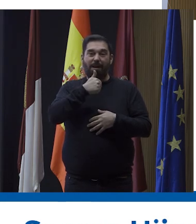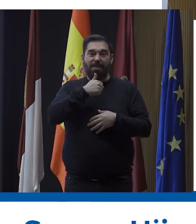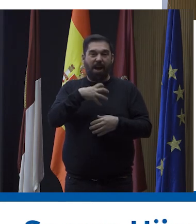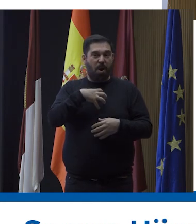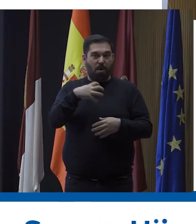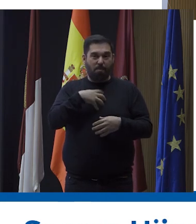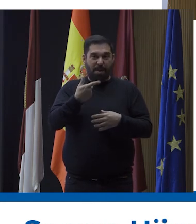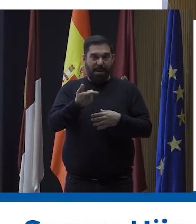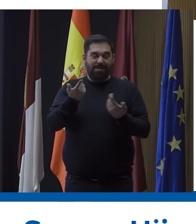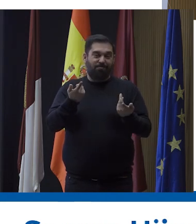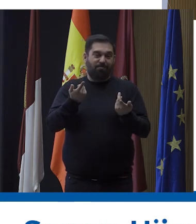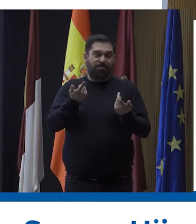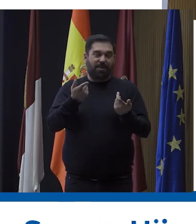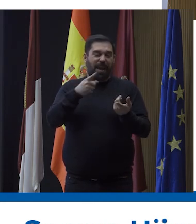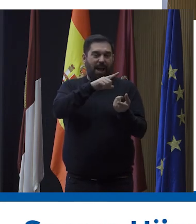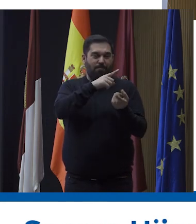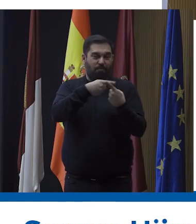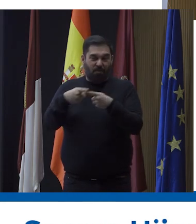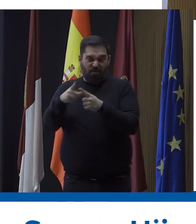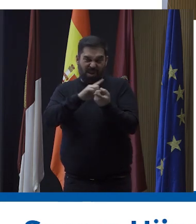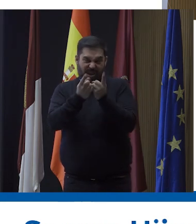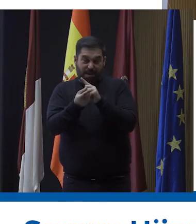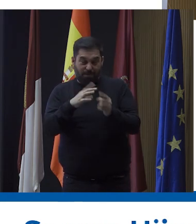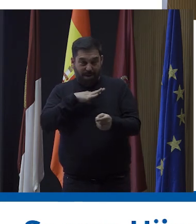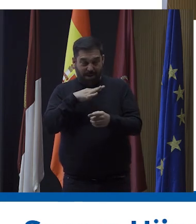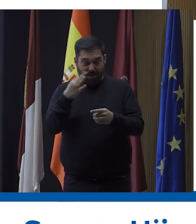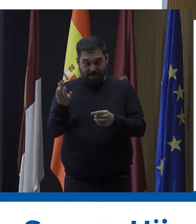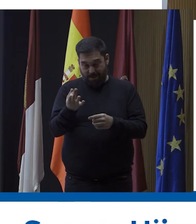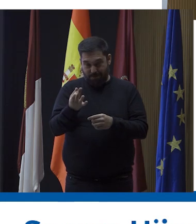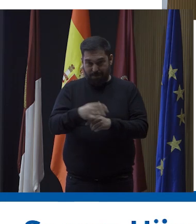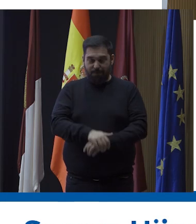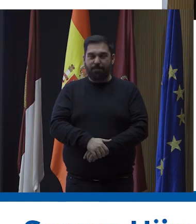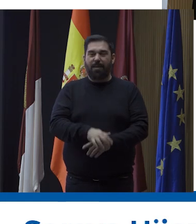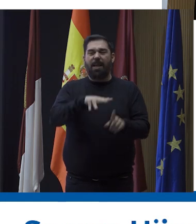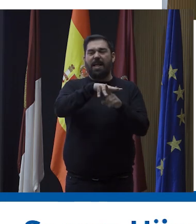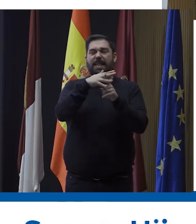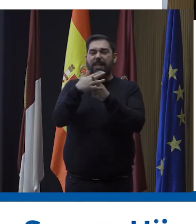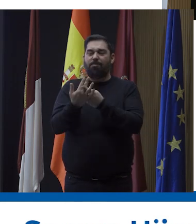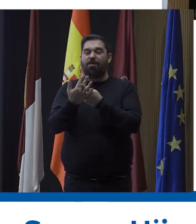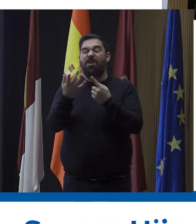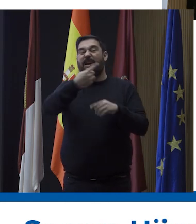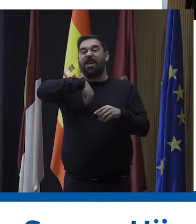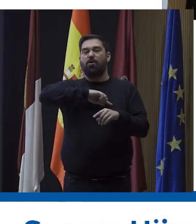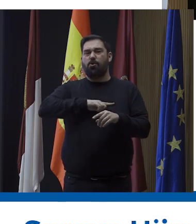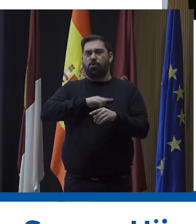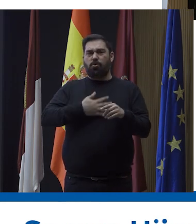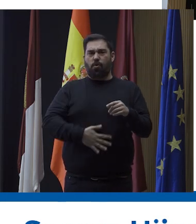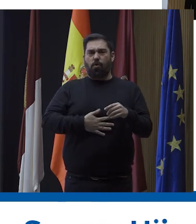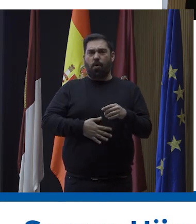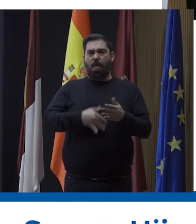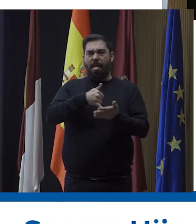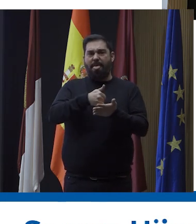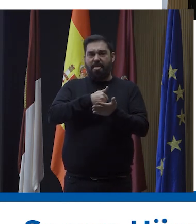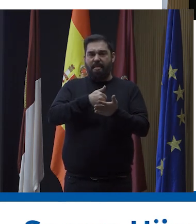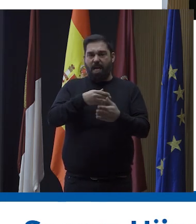de la vejiga y cambiar muchas otras cosas, ¿vale? ¿Qué situaciones pueden hacer que tengamos un abdomen más